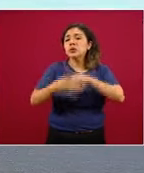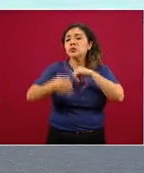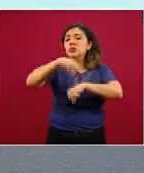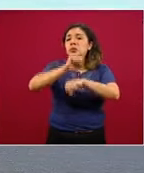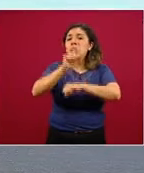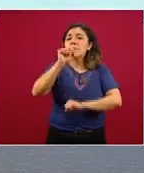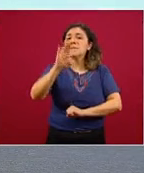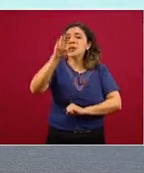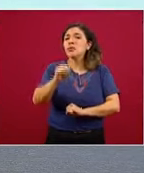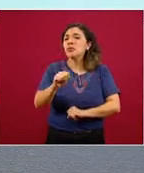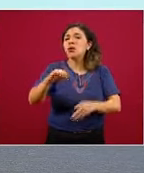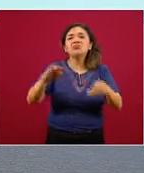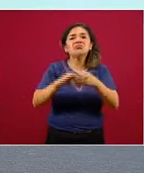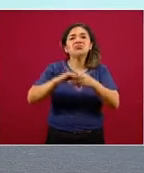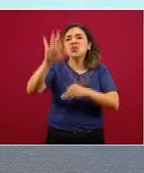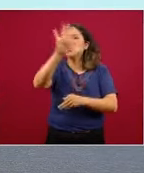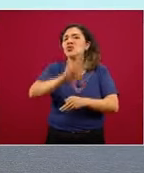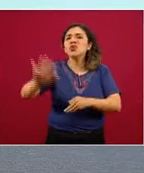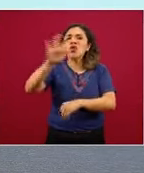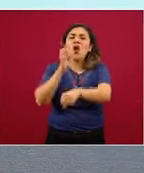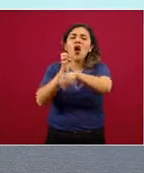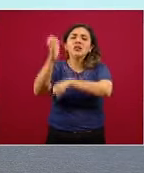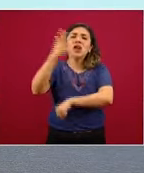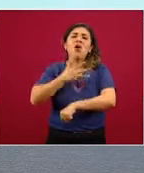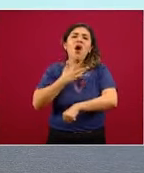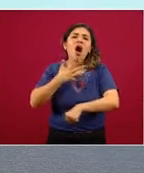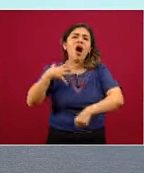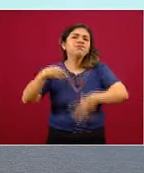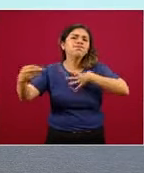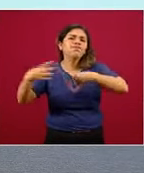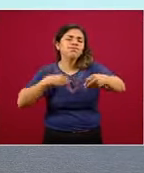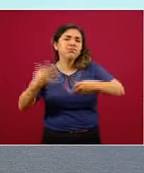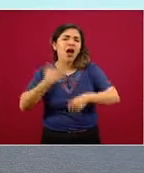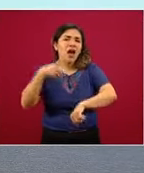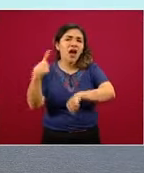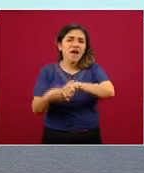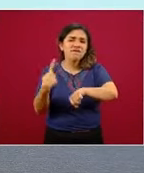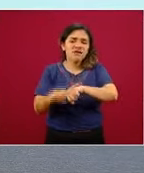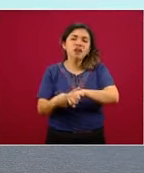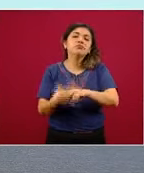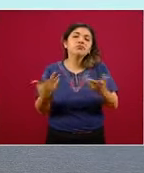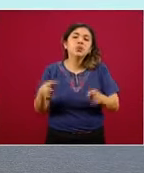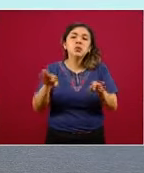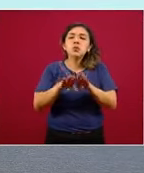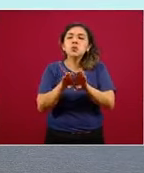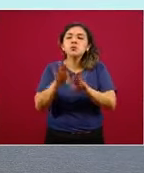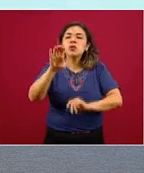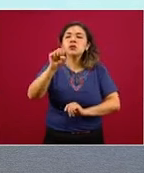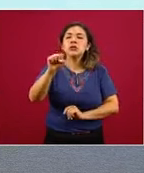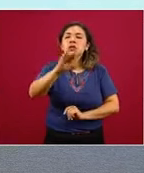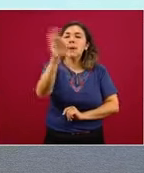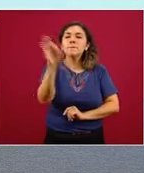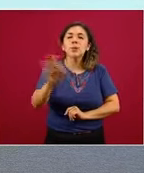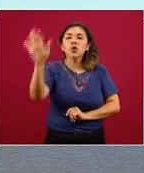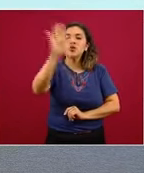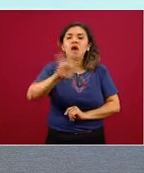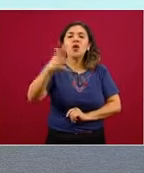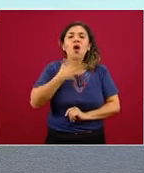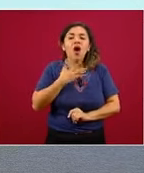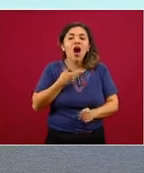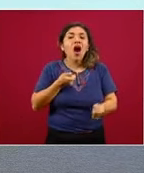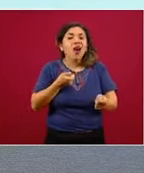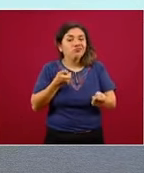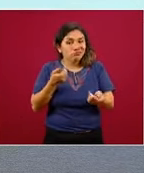29 pues prácticamente todo el estado tiene transmisión, prácticamente el 60% de sus municipios con